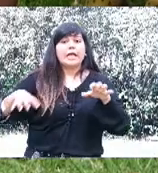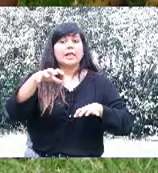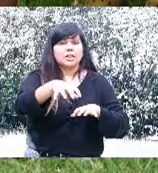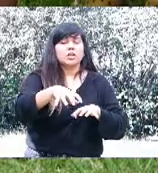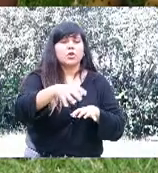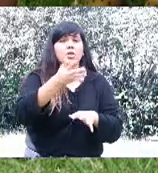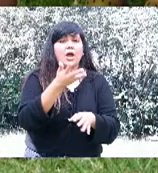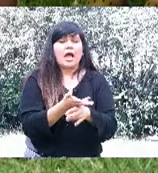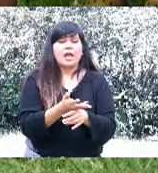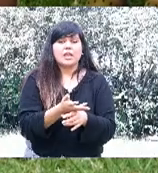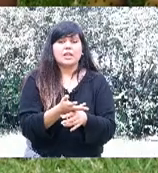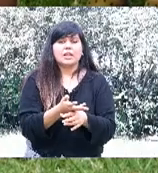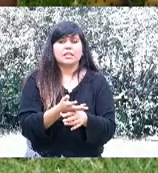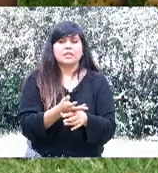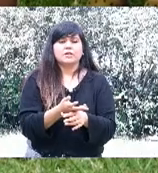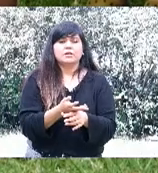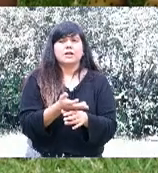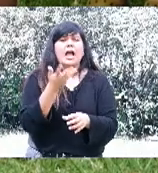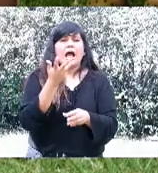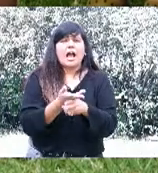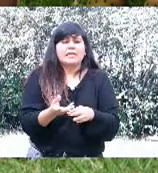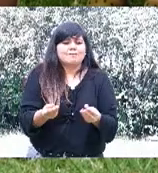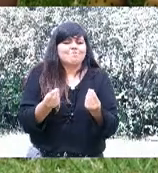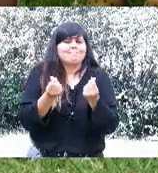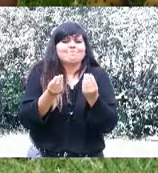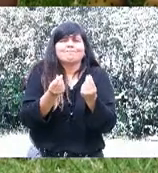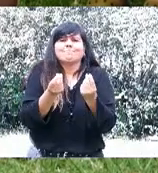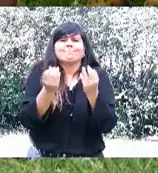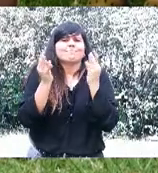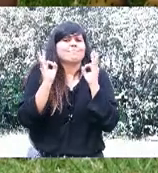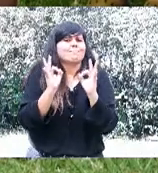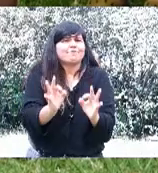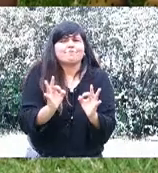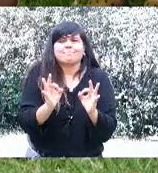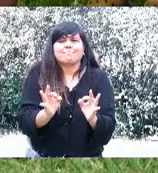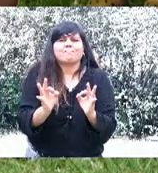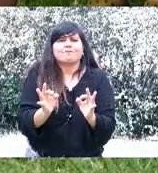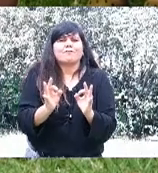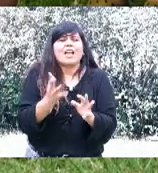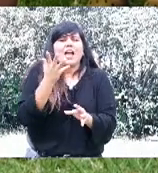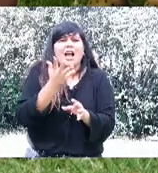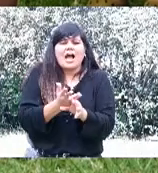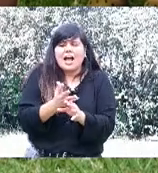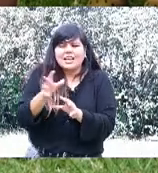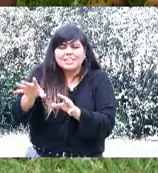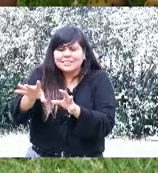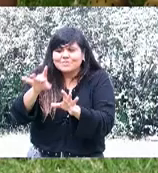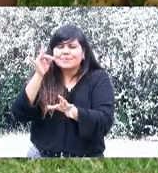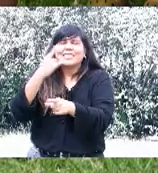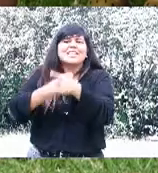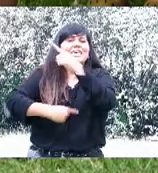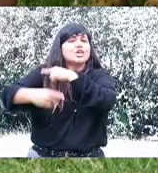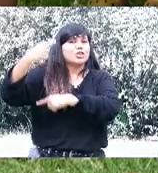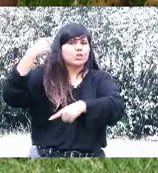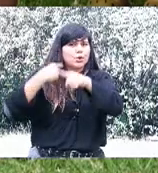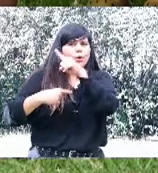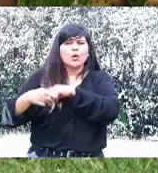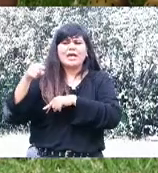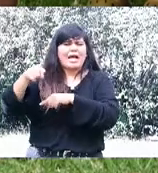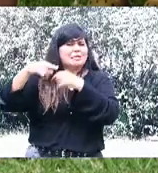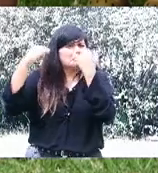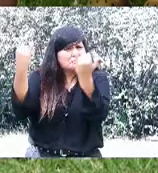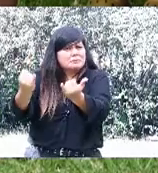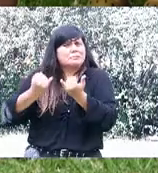eh o sea hay riqueza hay que recoger la historia la historia está